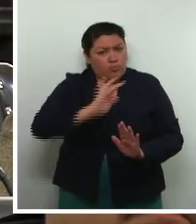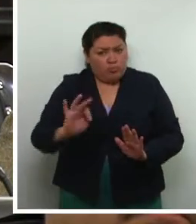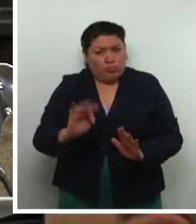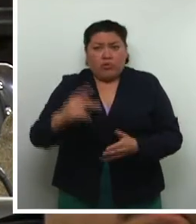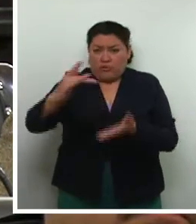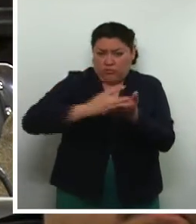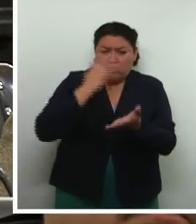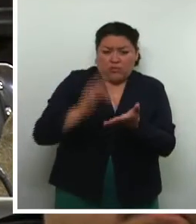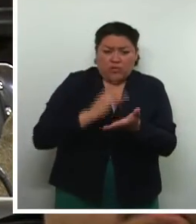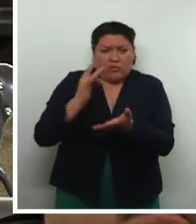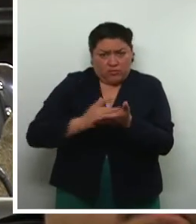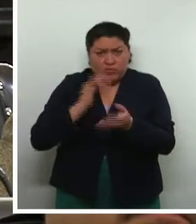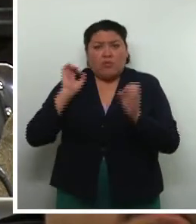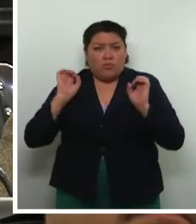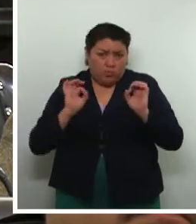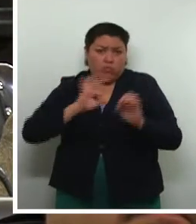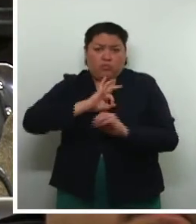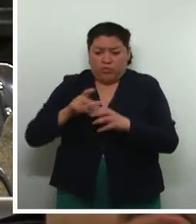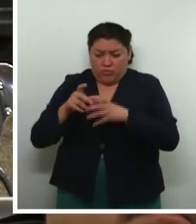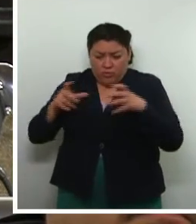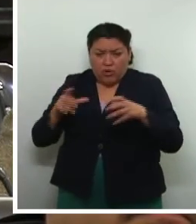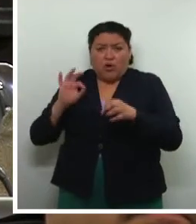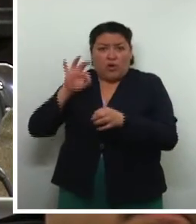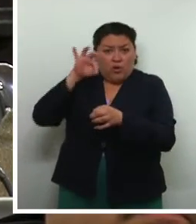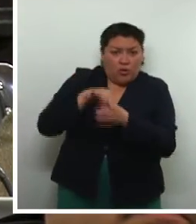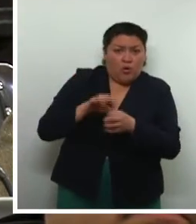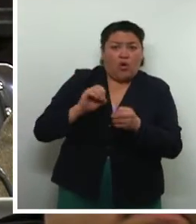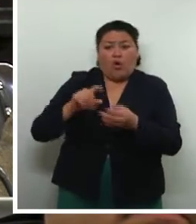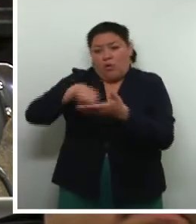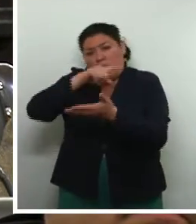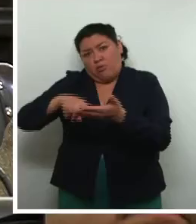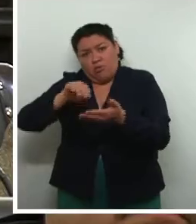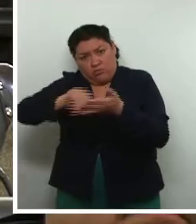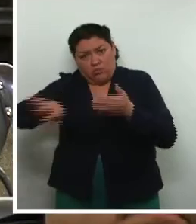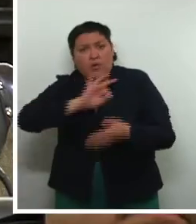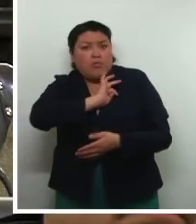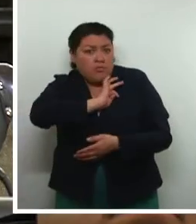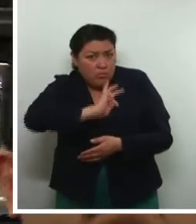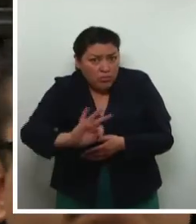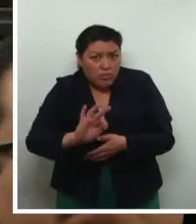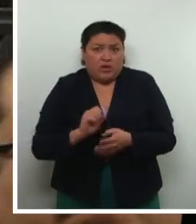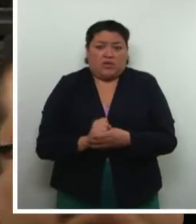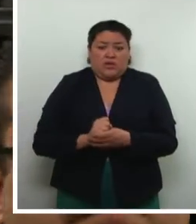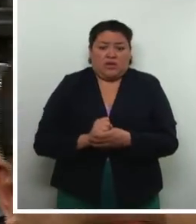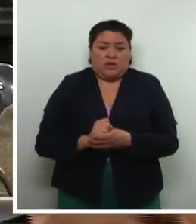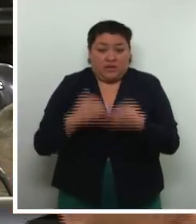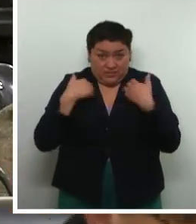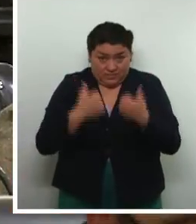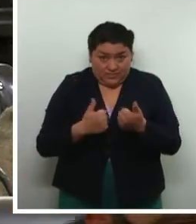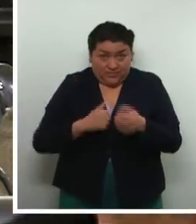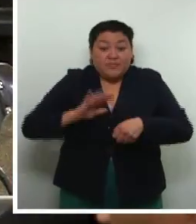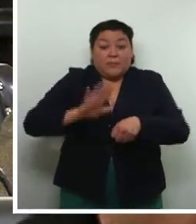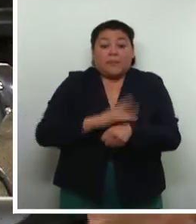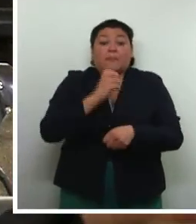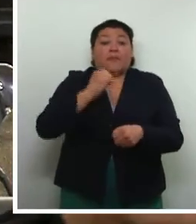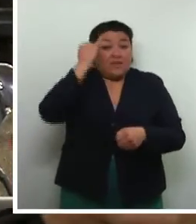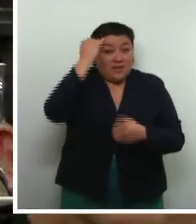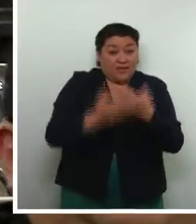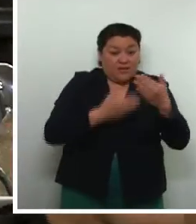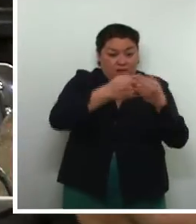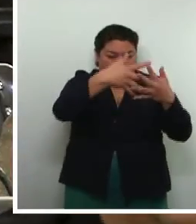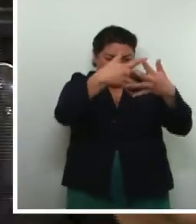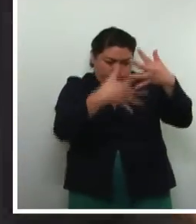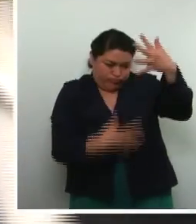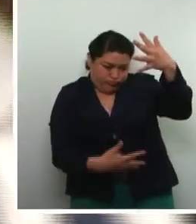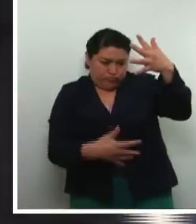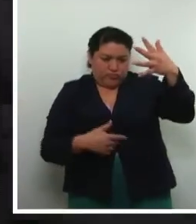voten por mayoría calificada para incorporarse o para no incorporarse al texto de la Constitución. ¿Por qué? Porque esas reservas se aprobaron